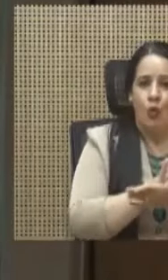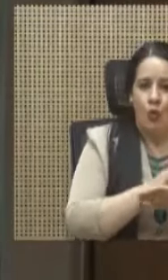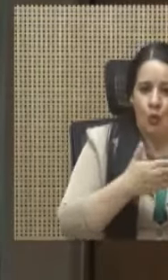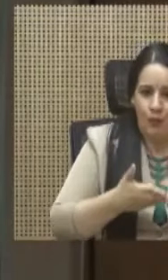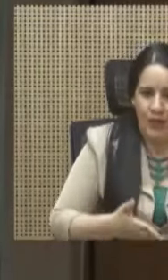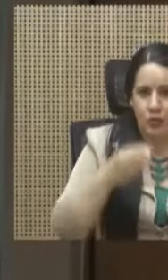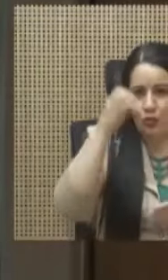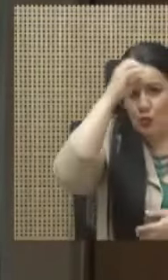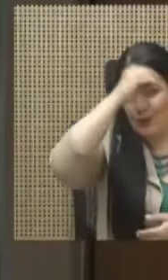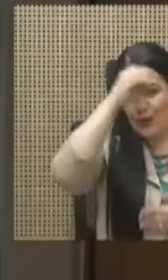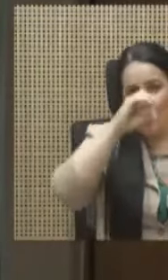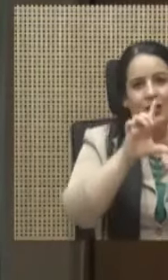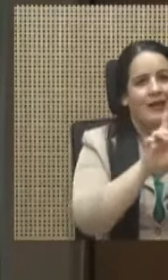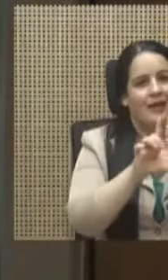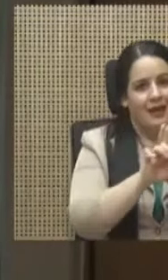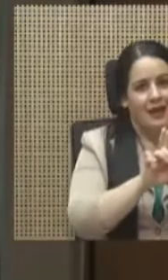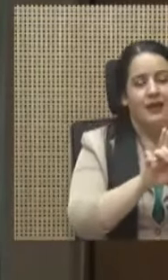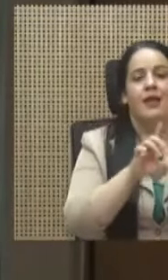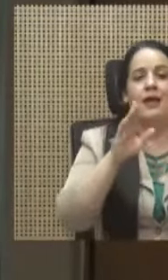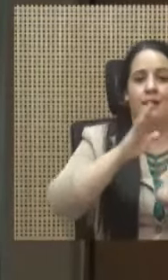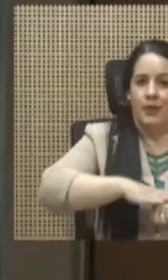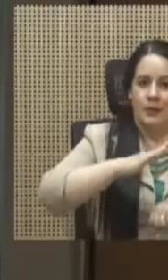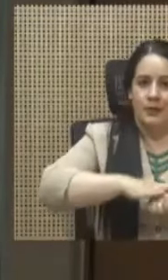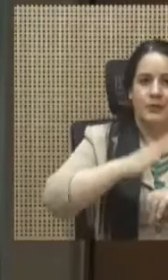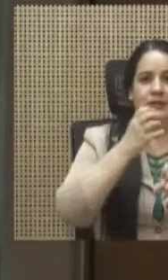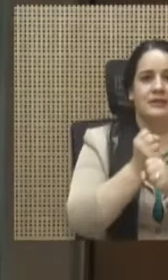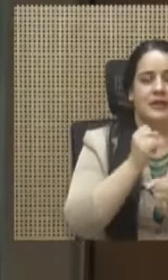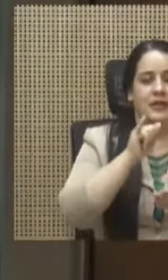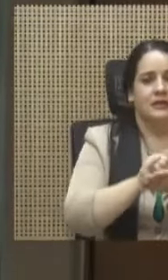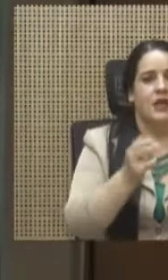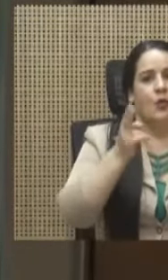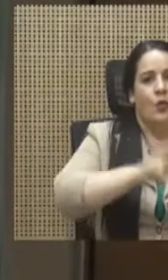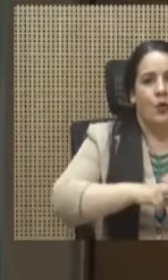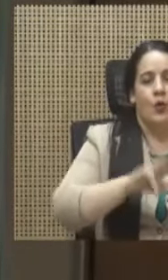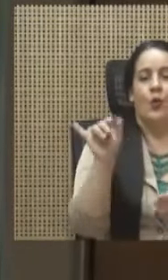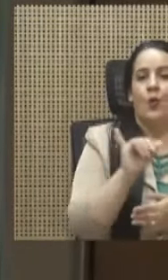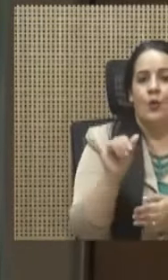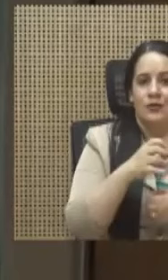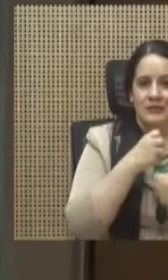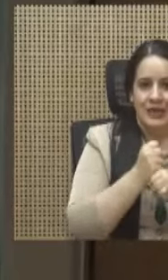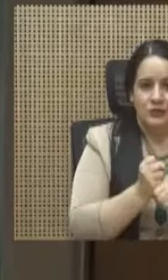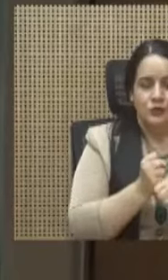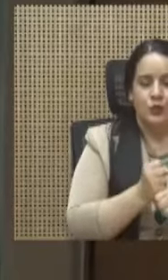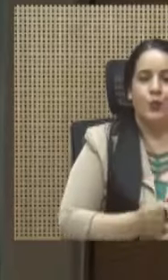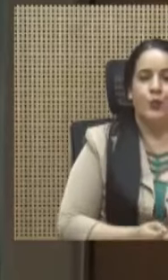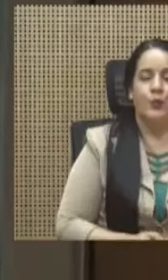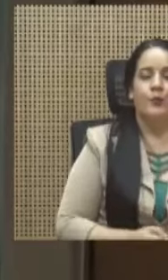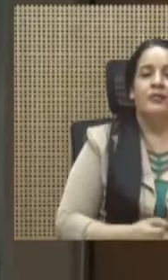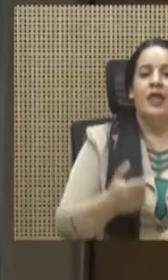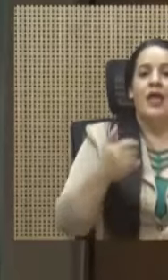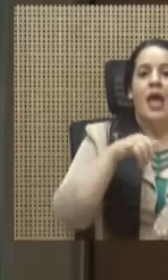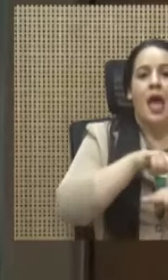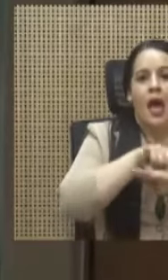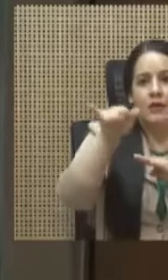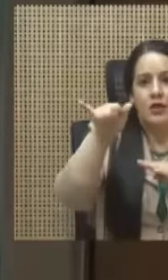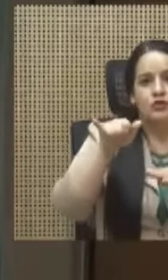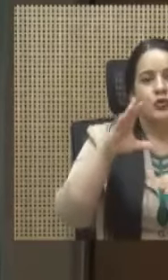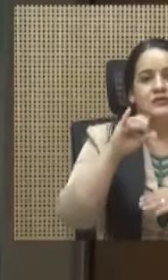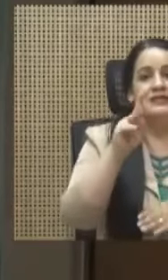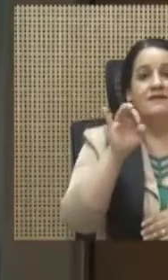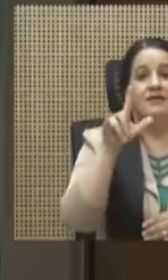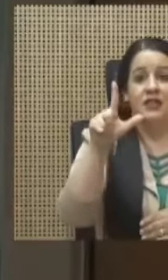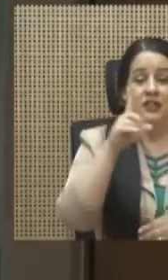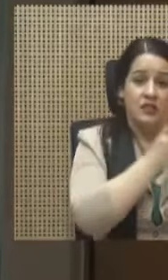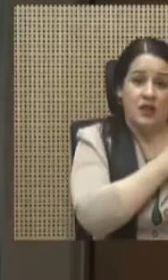legales etcétera que permitieron que se hiciera esta adjudicación como se hizo Aviación civil el director de